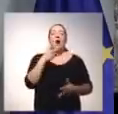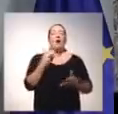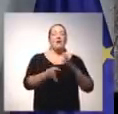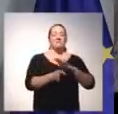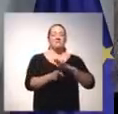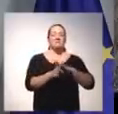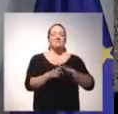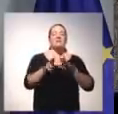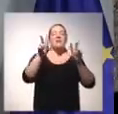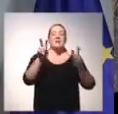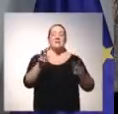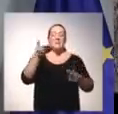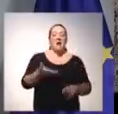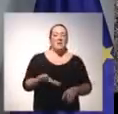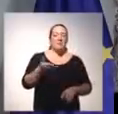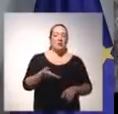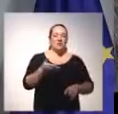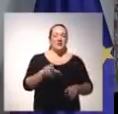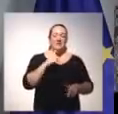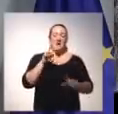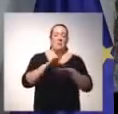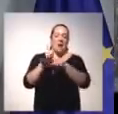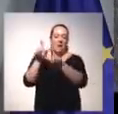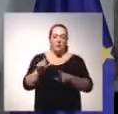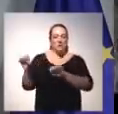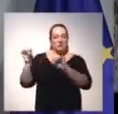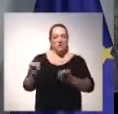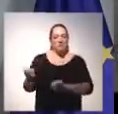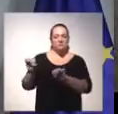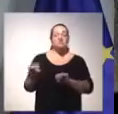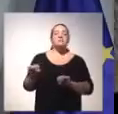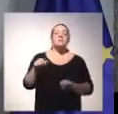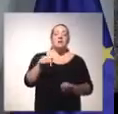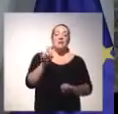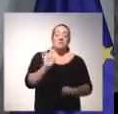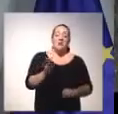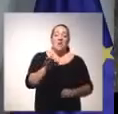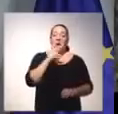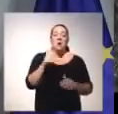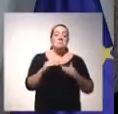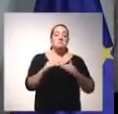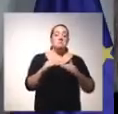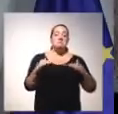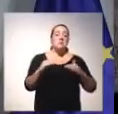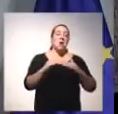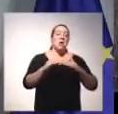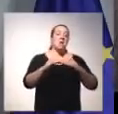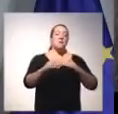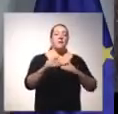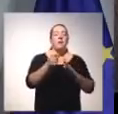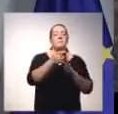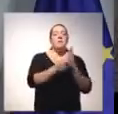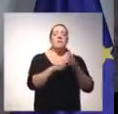con aquellos aspectos que son relevantes desde el punto de vista de protección civil. Si bien es verdad que tenemos cierta estabilidad, hay algunas medidas que